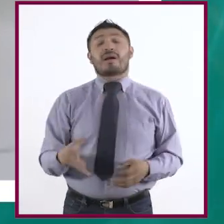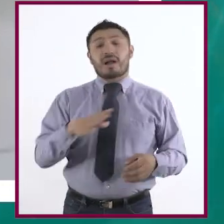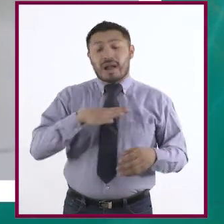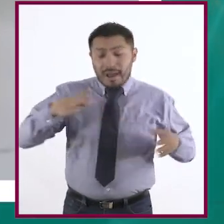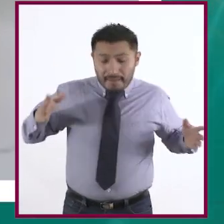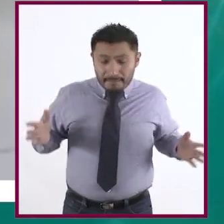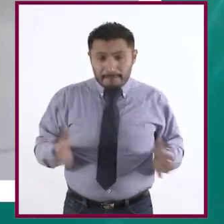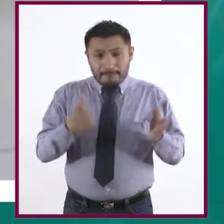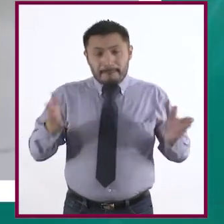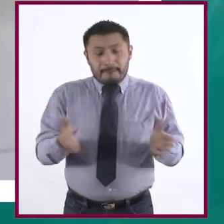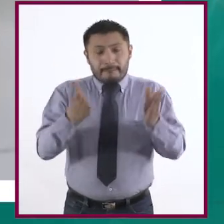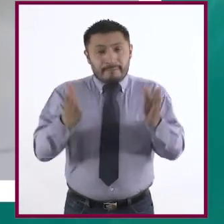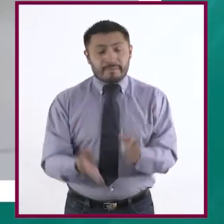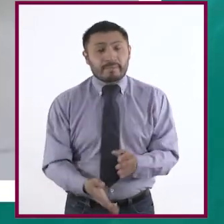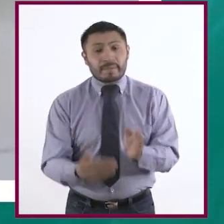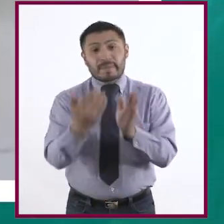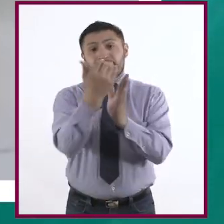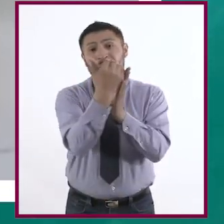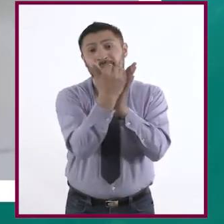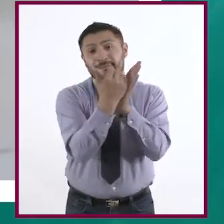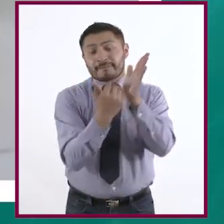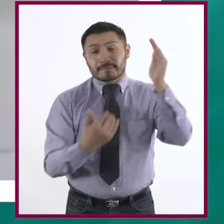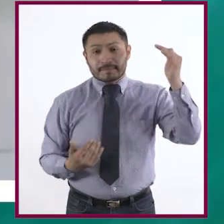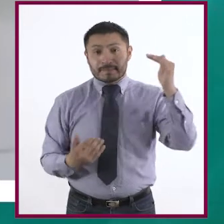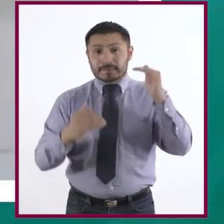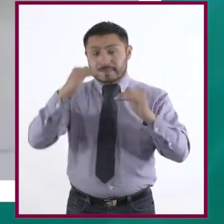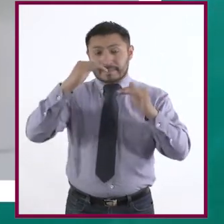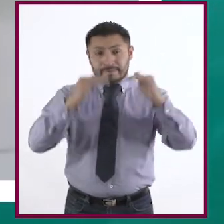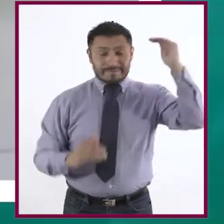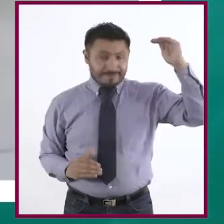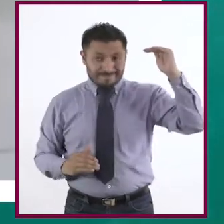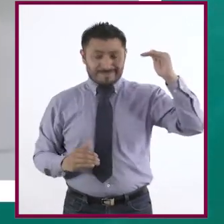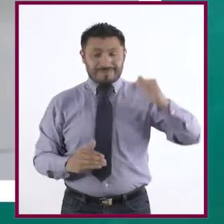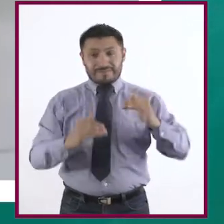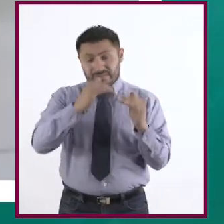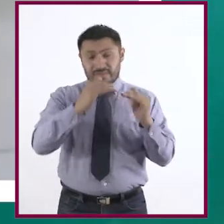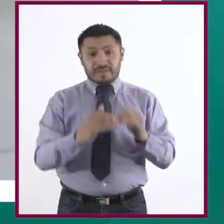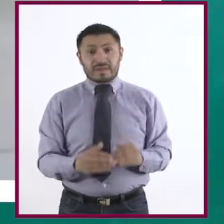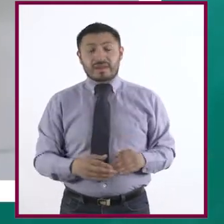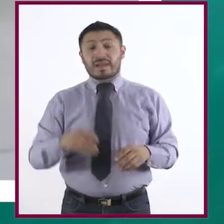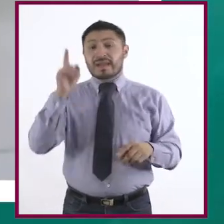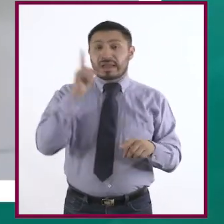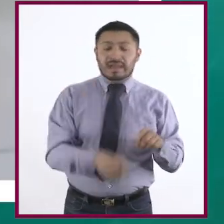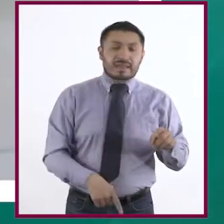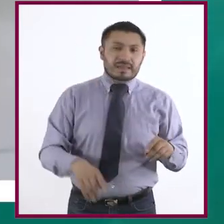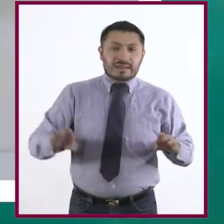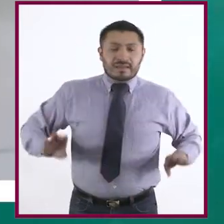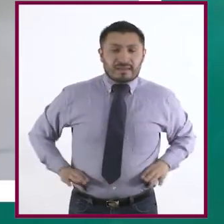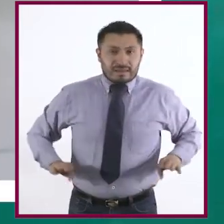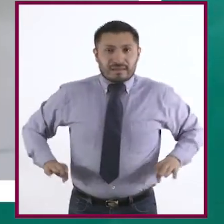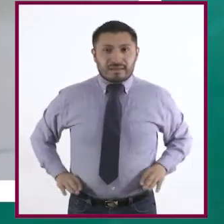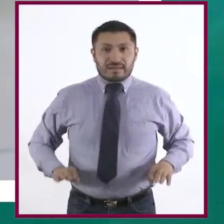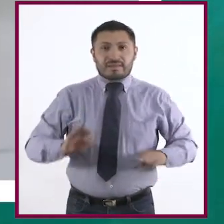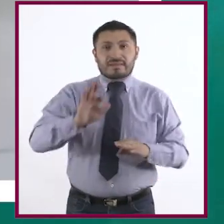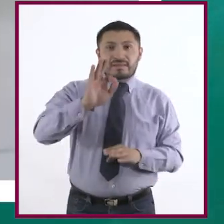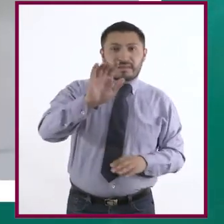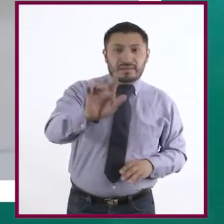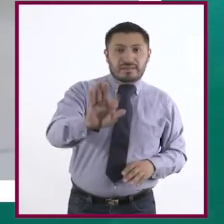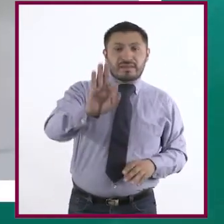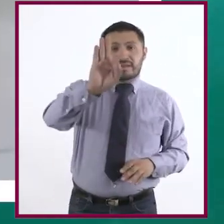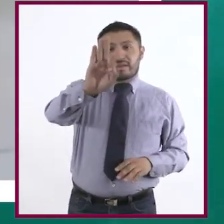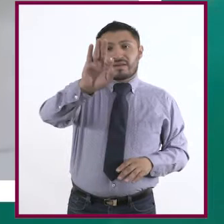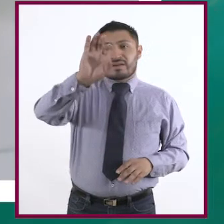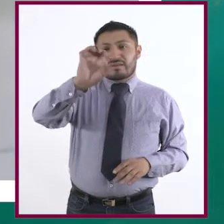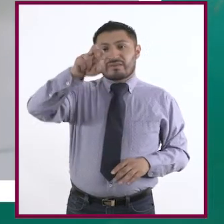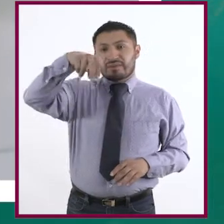a disminuir o eliminar caracteres genéticos o fenotípicos, ¿no? Como nos vemos, considerados como no